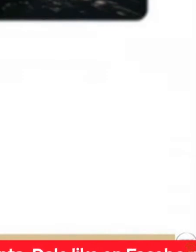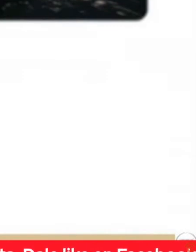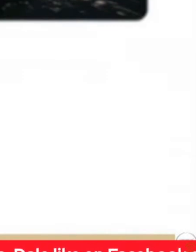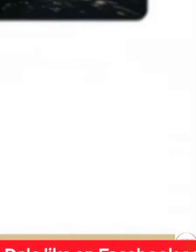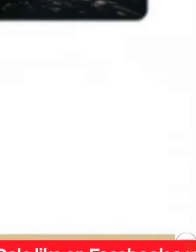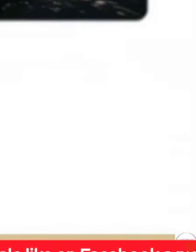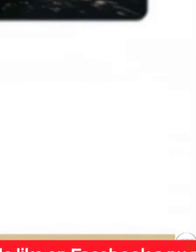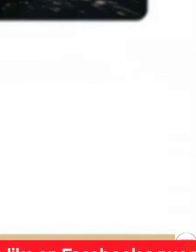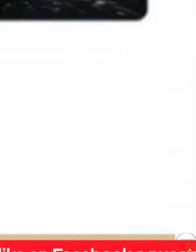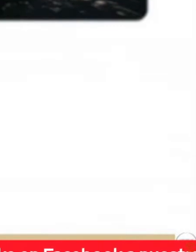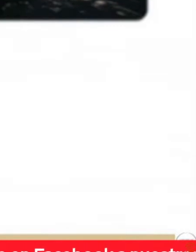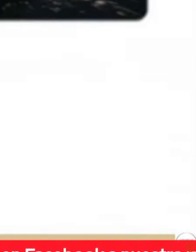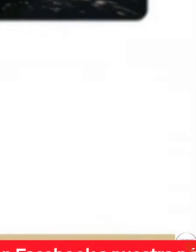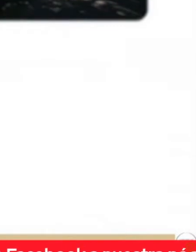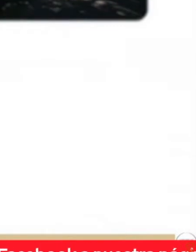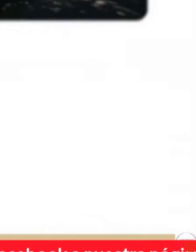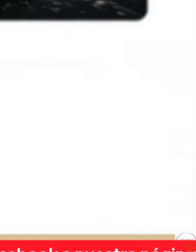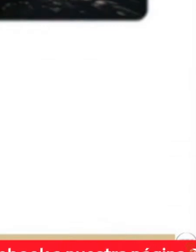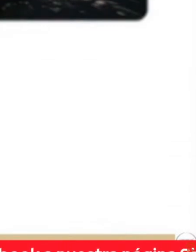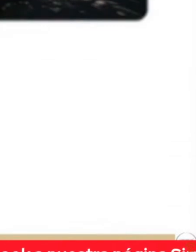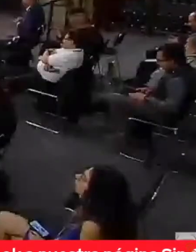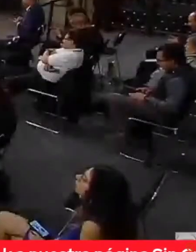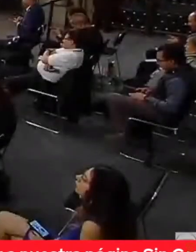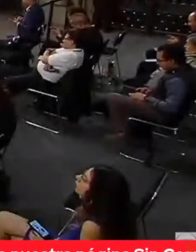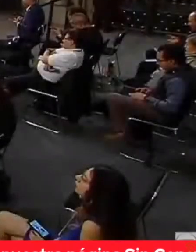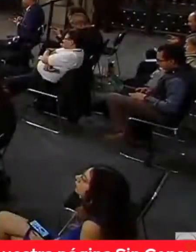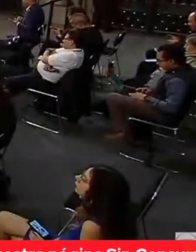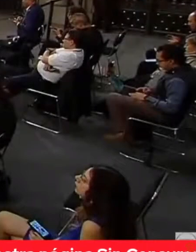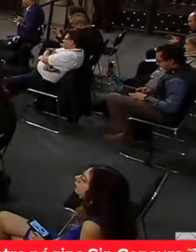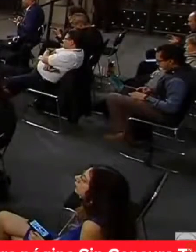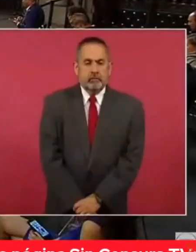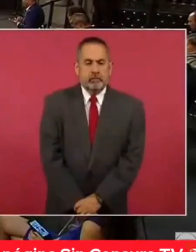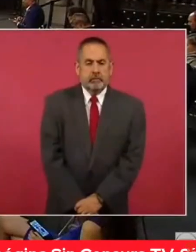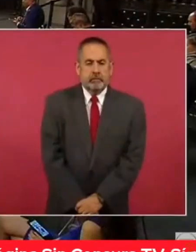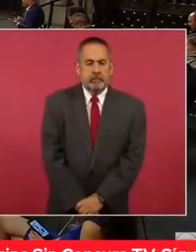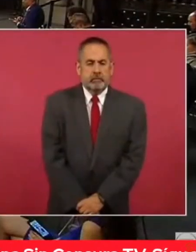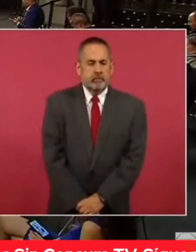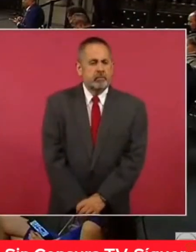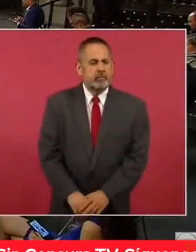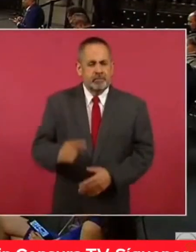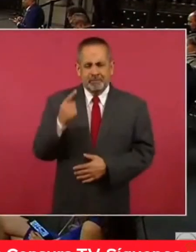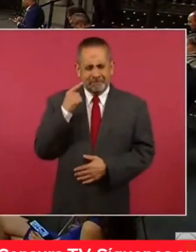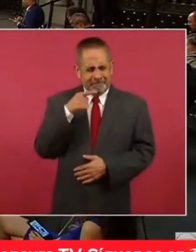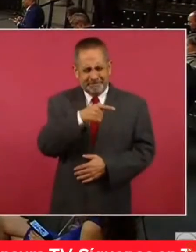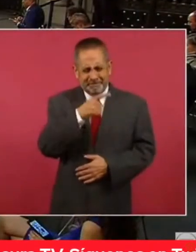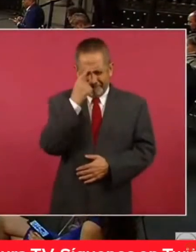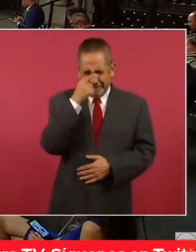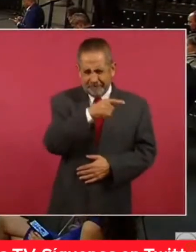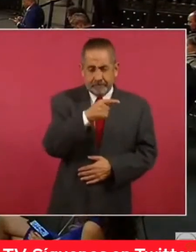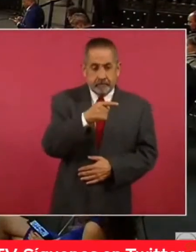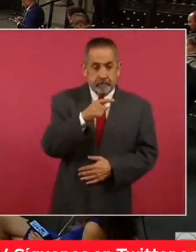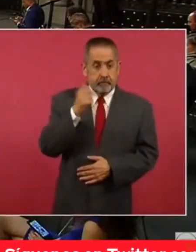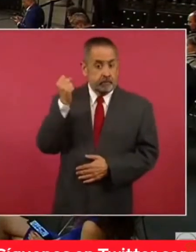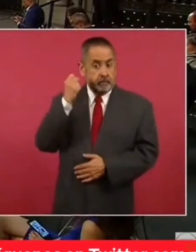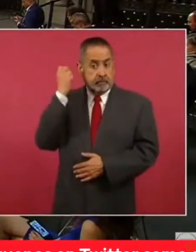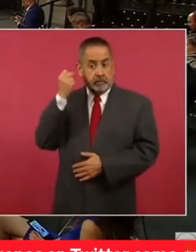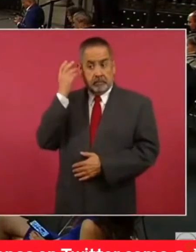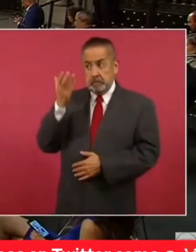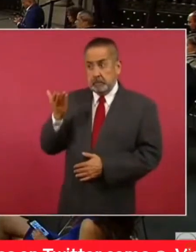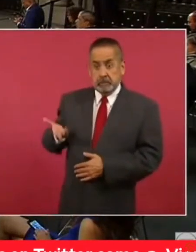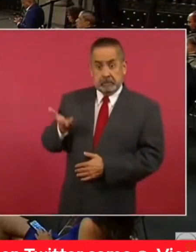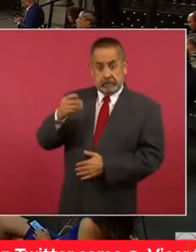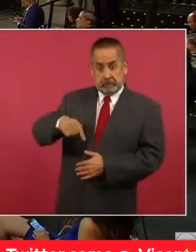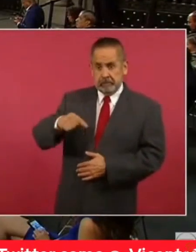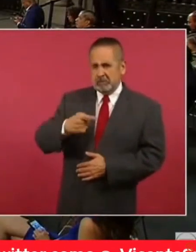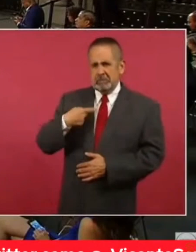libertad que se dio precisamente aquí la solicitud en la mañanera por el caso